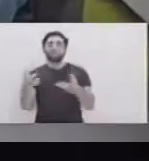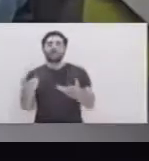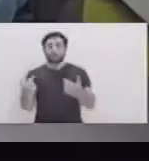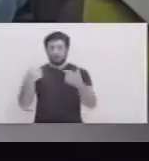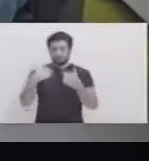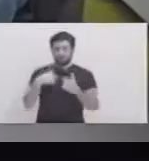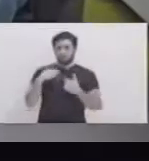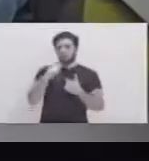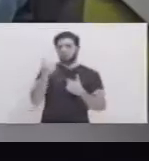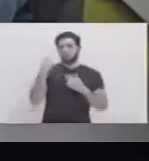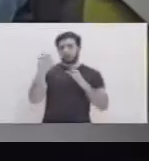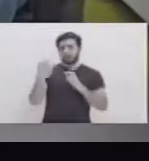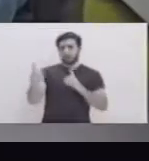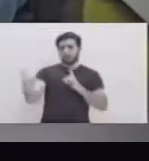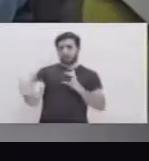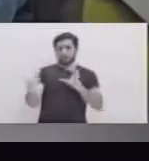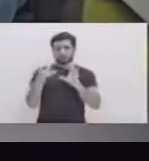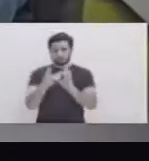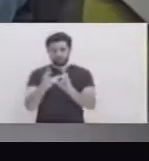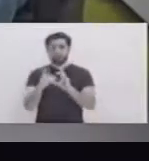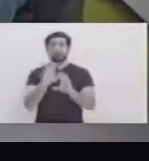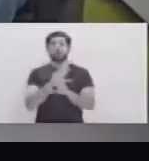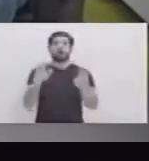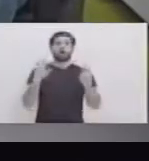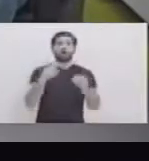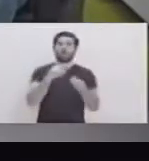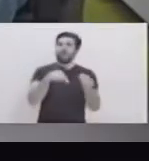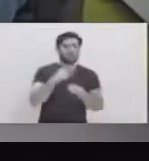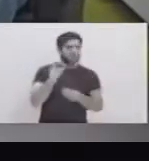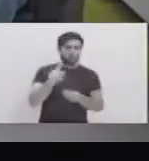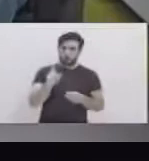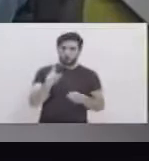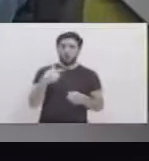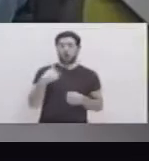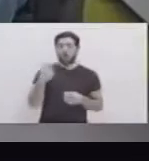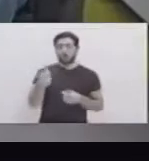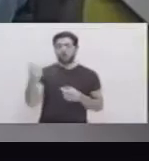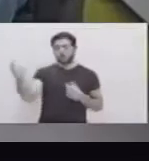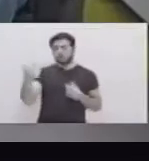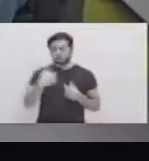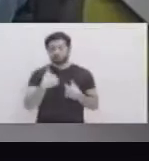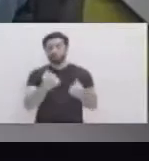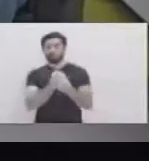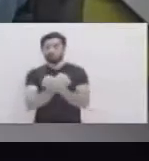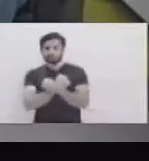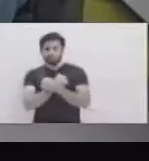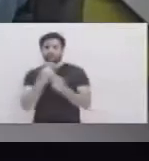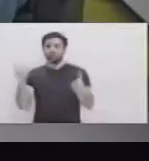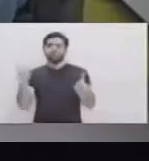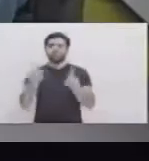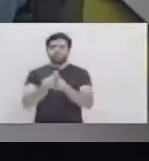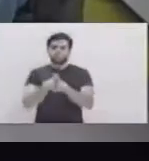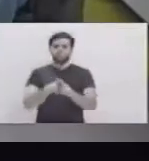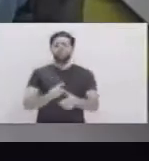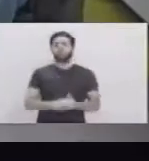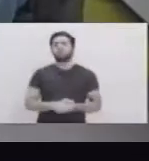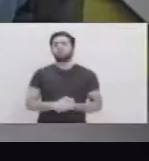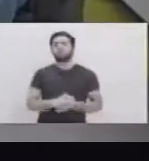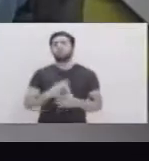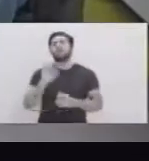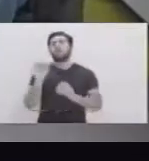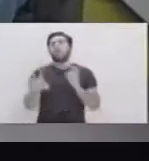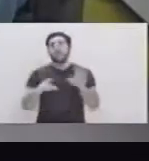es aquel vínculo que tenemos con una o más personas, ¿verdad? Y que no son nuestra familia, o sea, es un vínculo de afecto que tenemos con esas